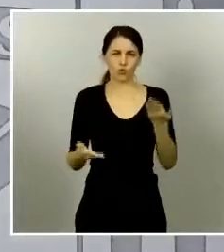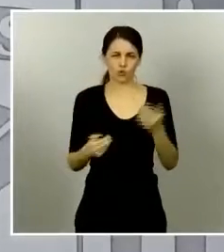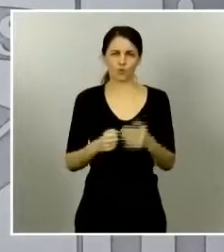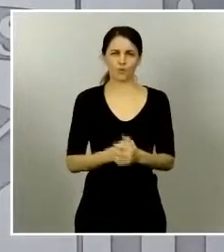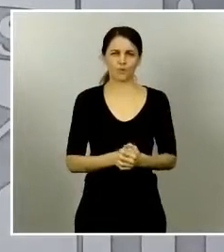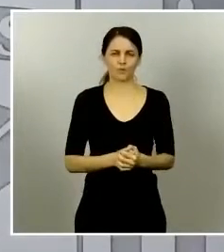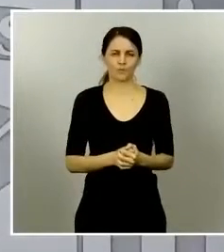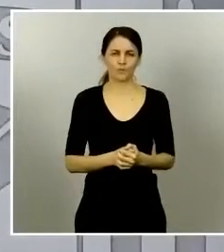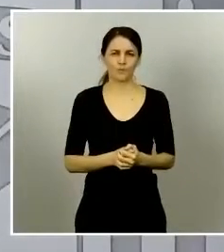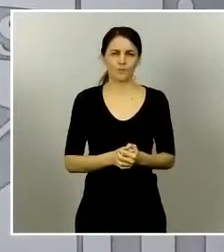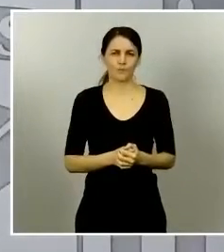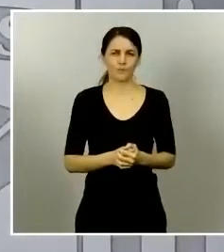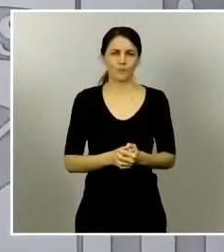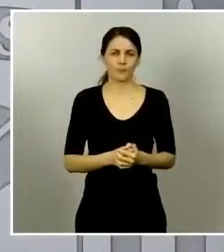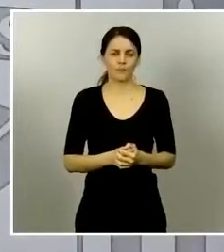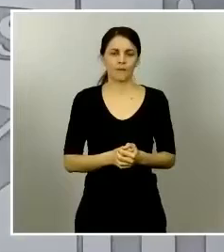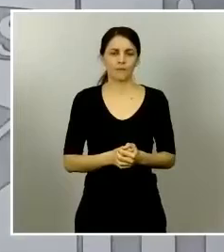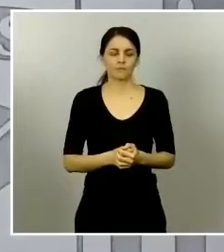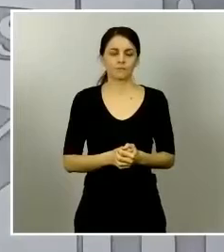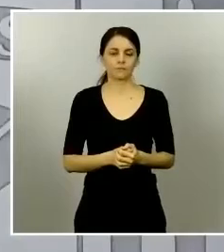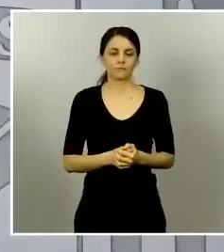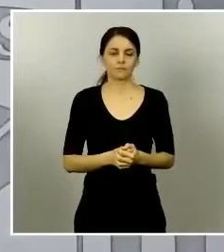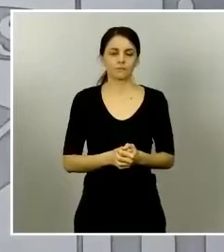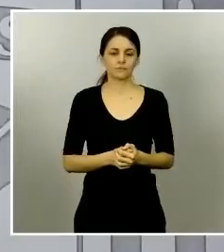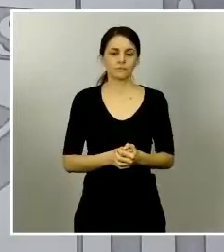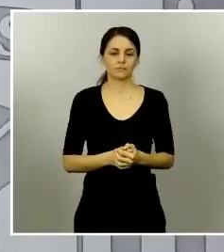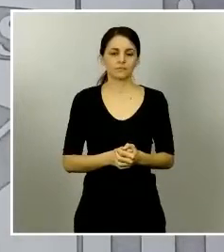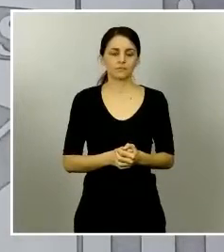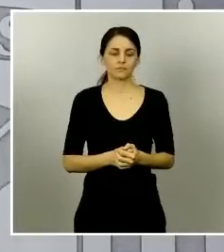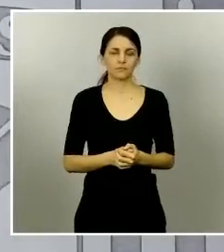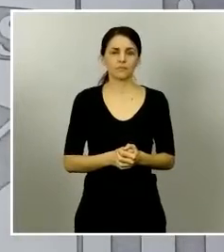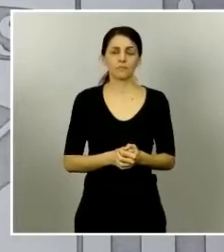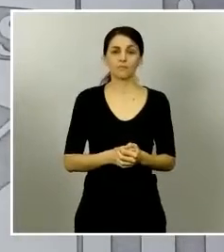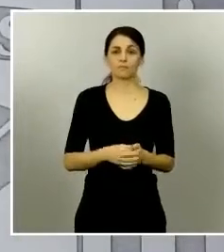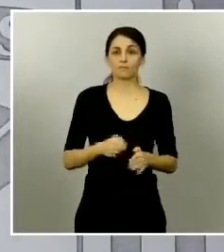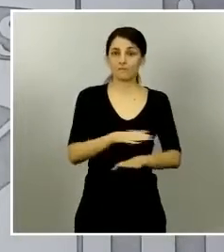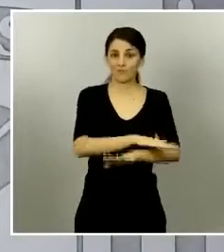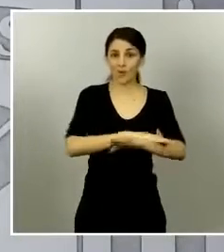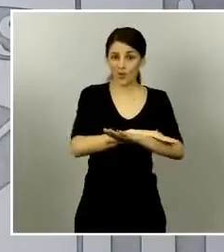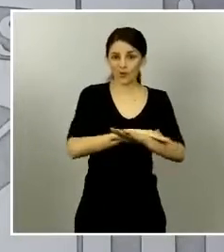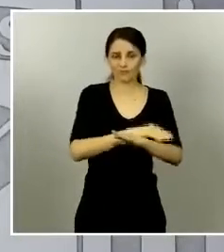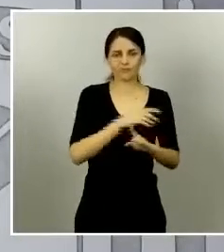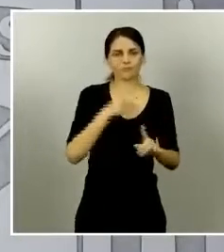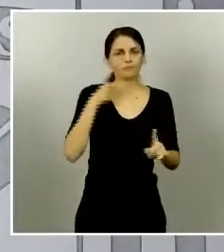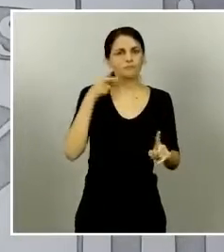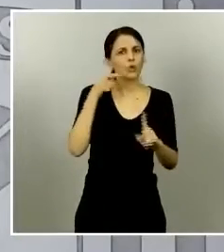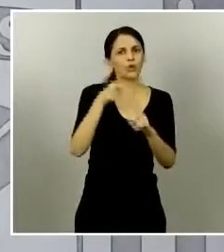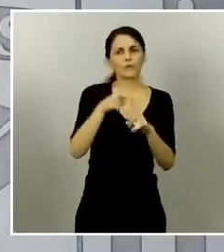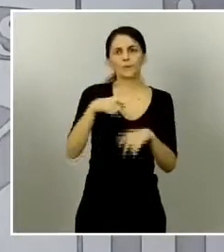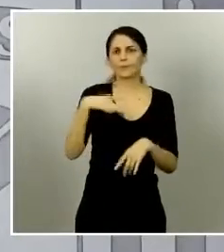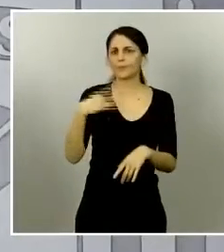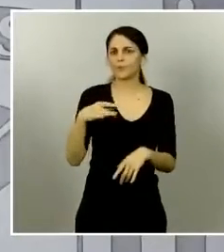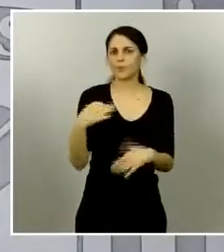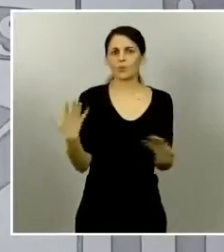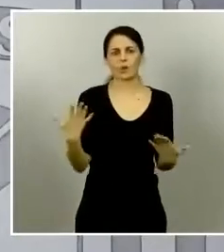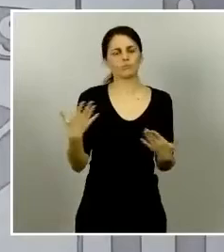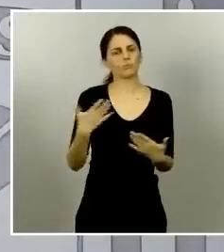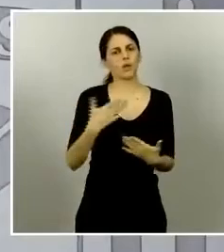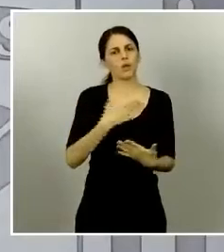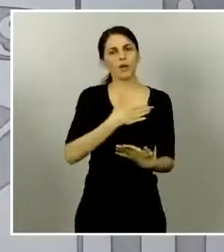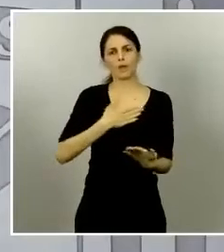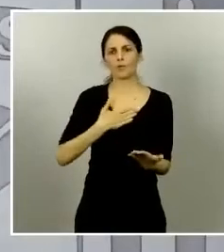forma equitativa. De hecho, nuestra mano está tendida. Nosotros, como Gobierno, no tenemos otro objetivo